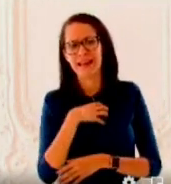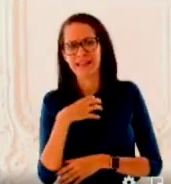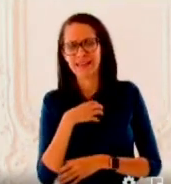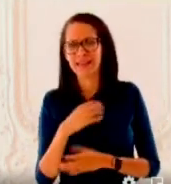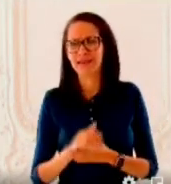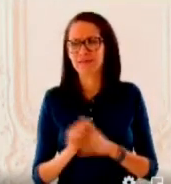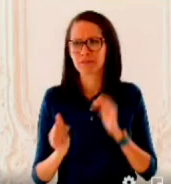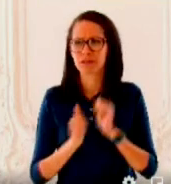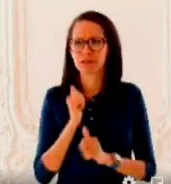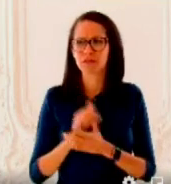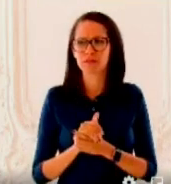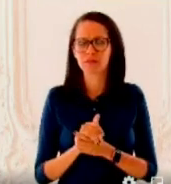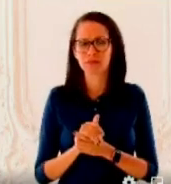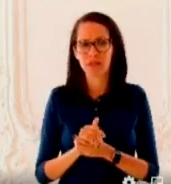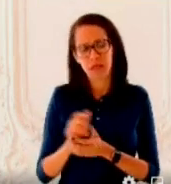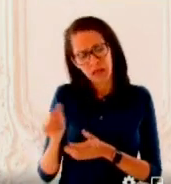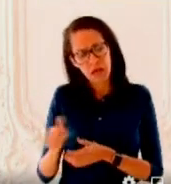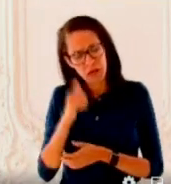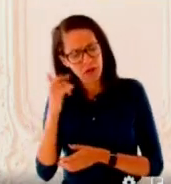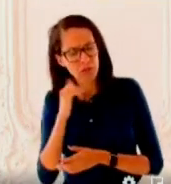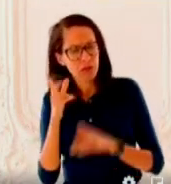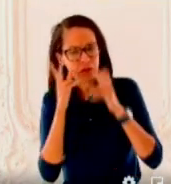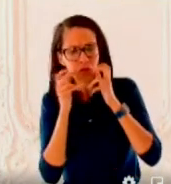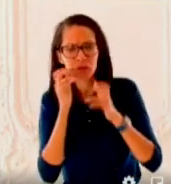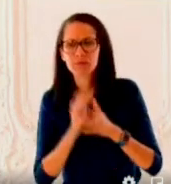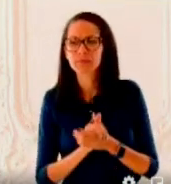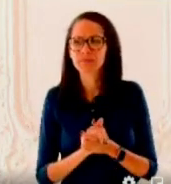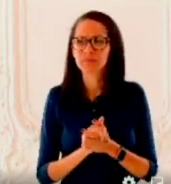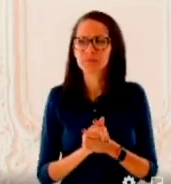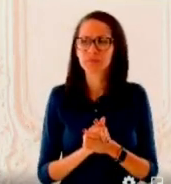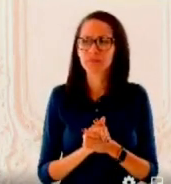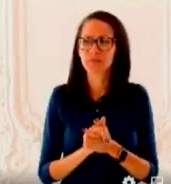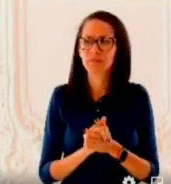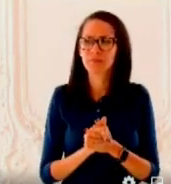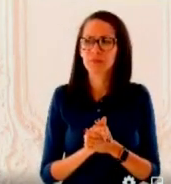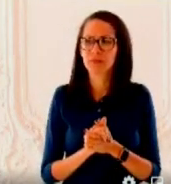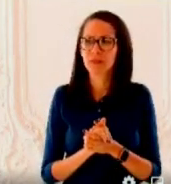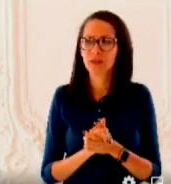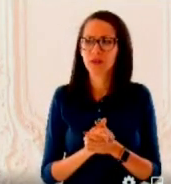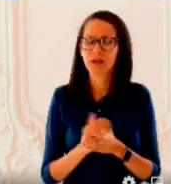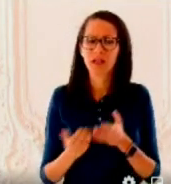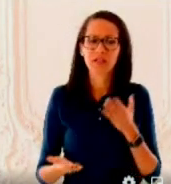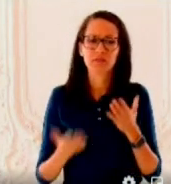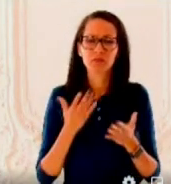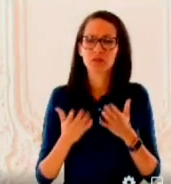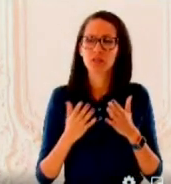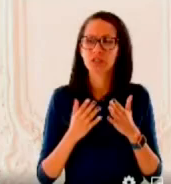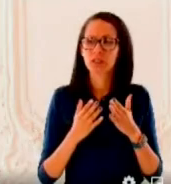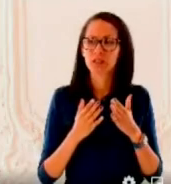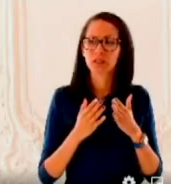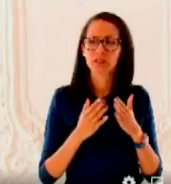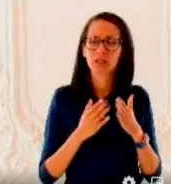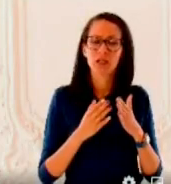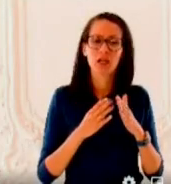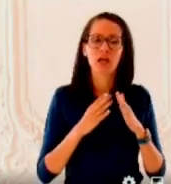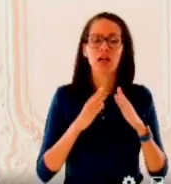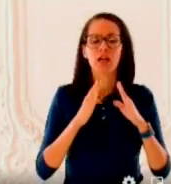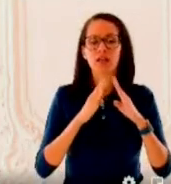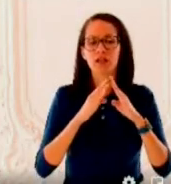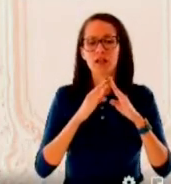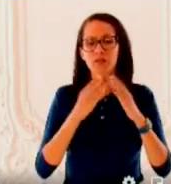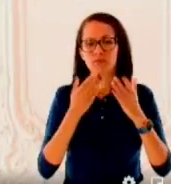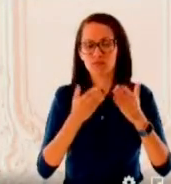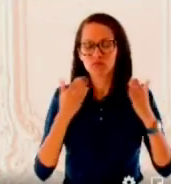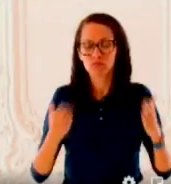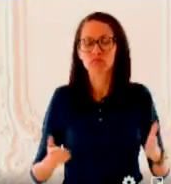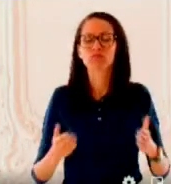otra que escuchamos es que, por ejemplo, hay propiedades de PRITCO, de la Administración de Fomento